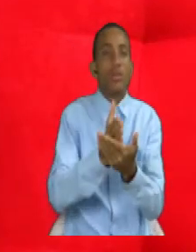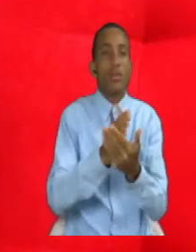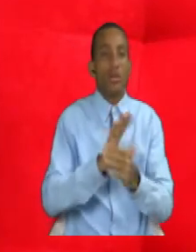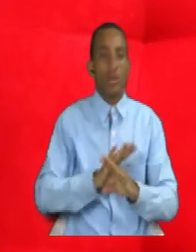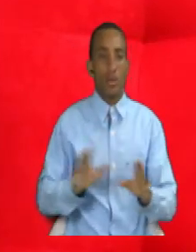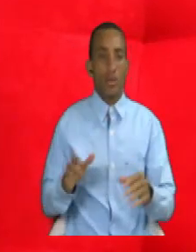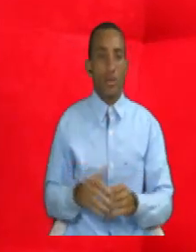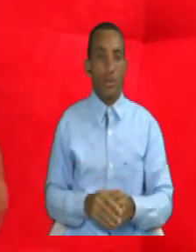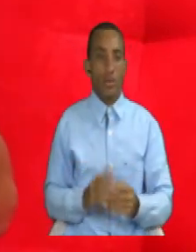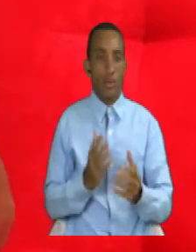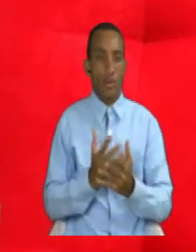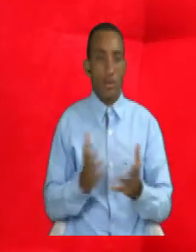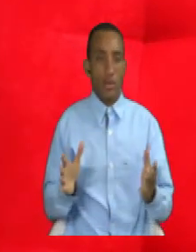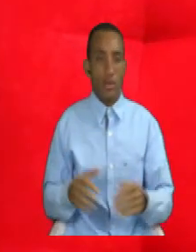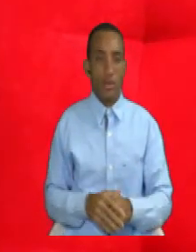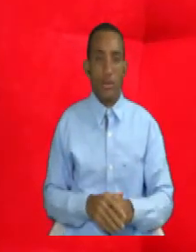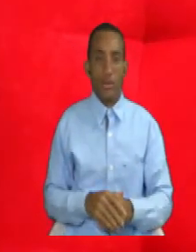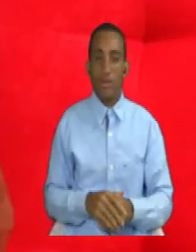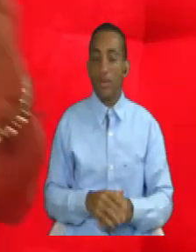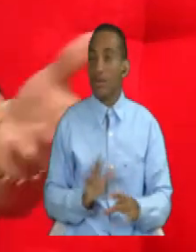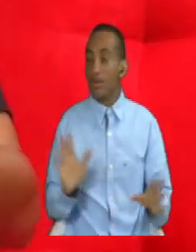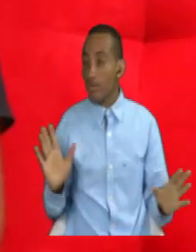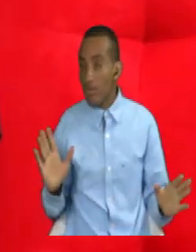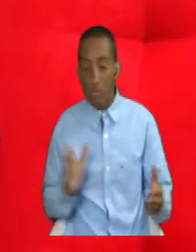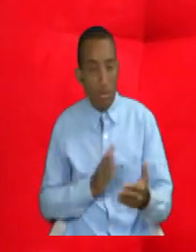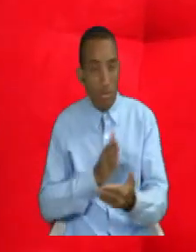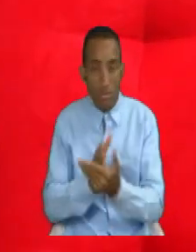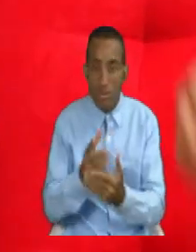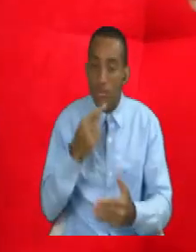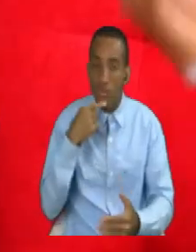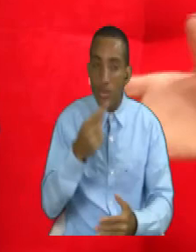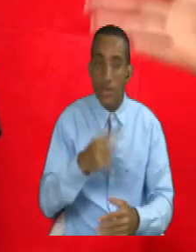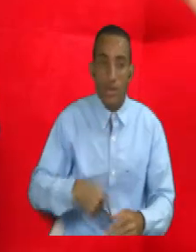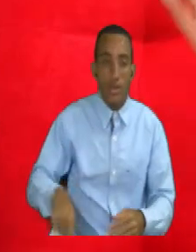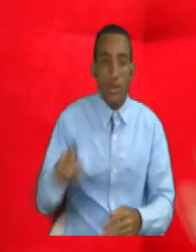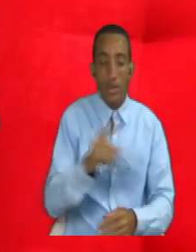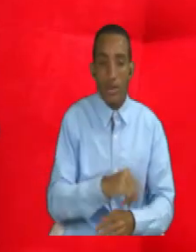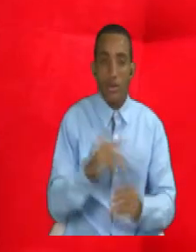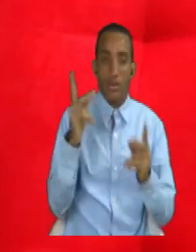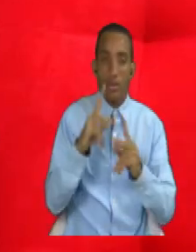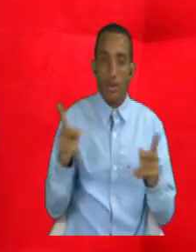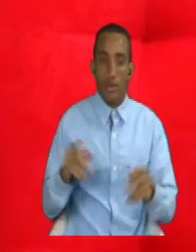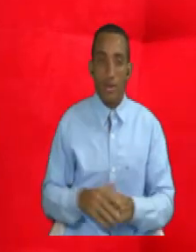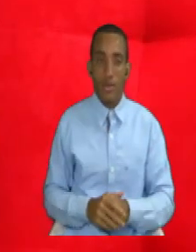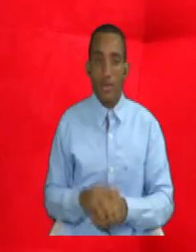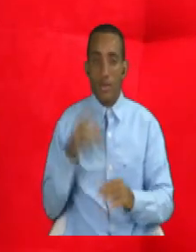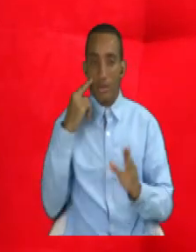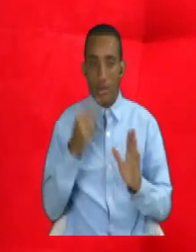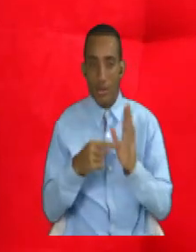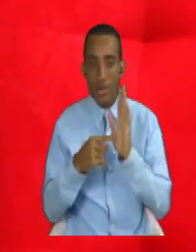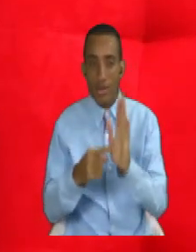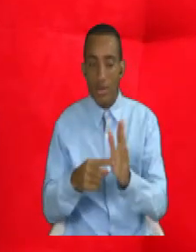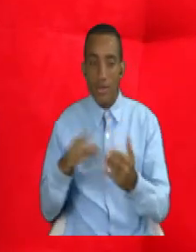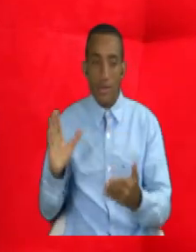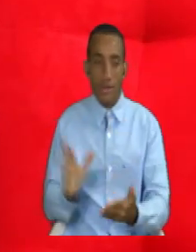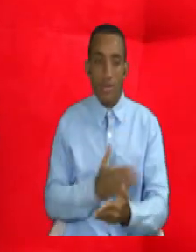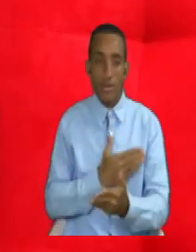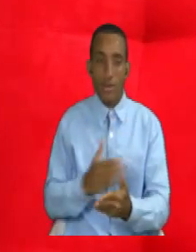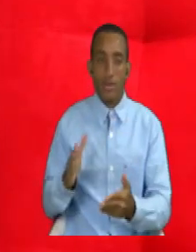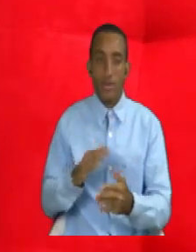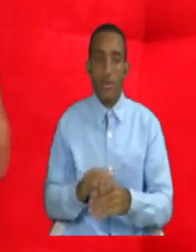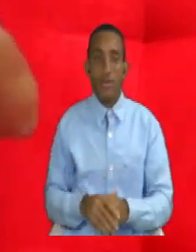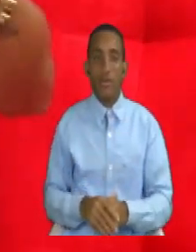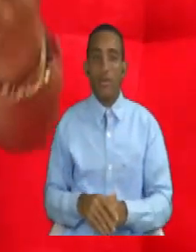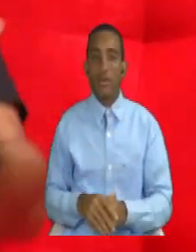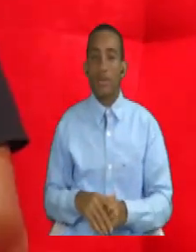estas cosas, ¿sí? Yo sin pena voy tocando puertas, voy diciéndole a la eso gente. Eso es lo que hace al artista. Sí, voy mostrando y mi canción. Uno se